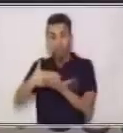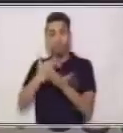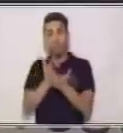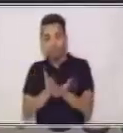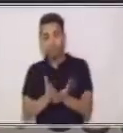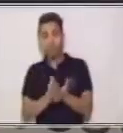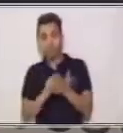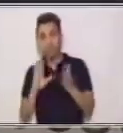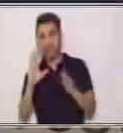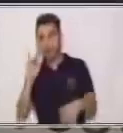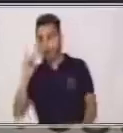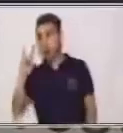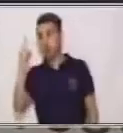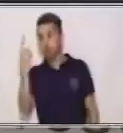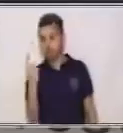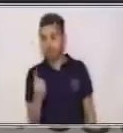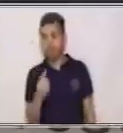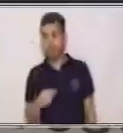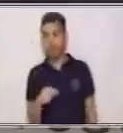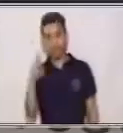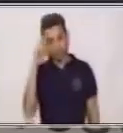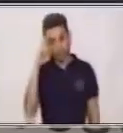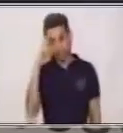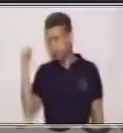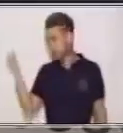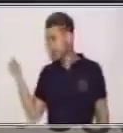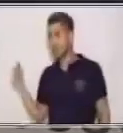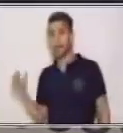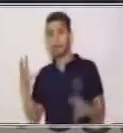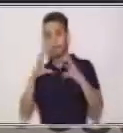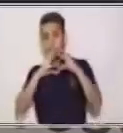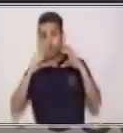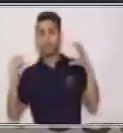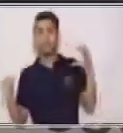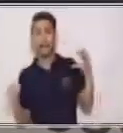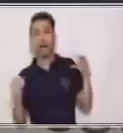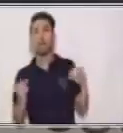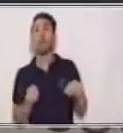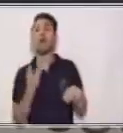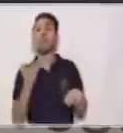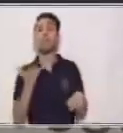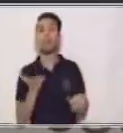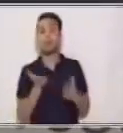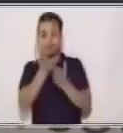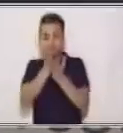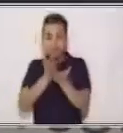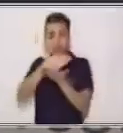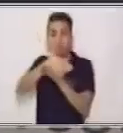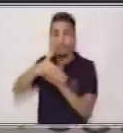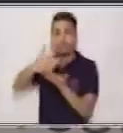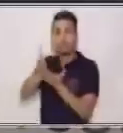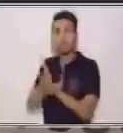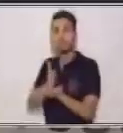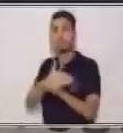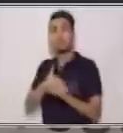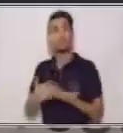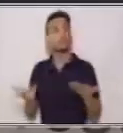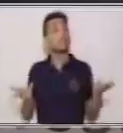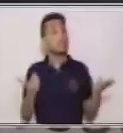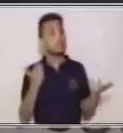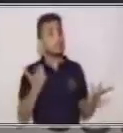a ver si recuerdas. Esta papaya, ¿en cuántas partes tenía que estar dividida? ¿No te